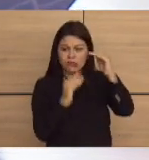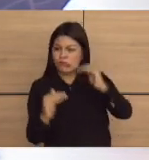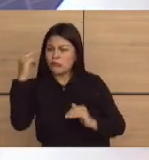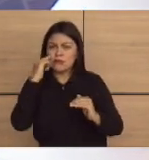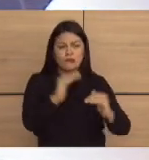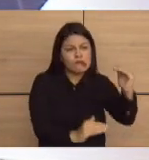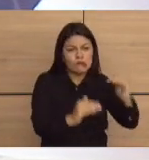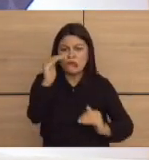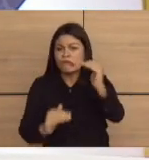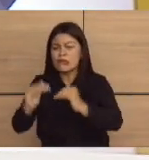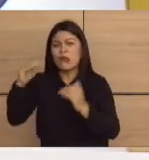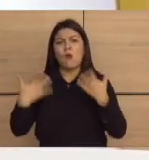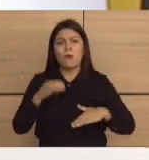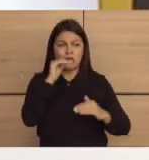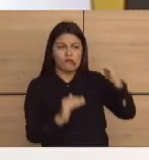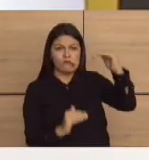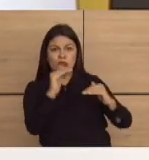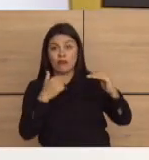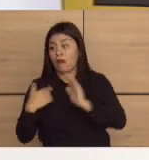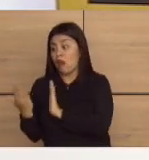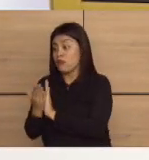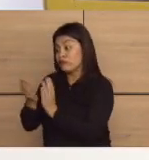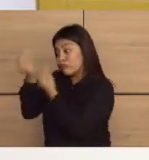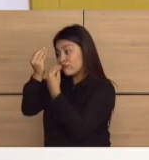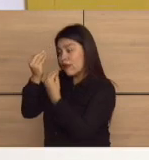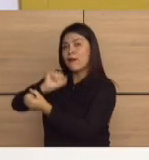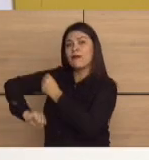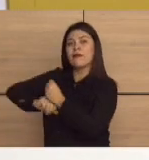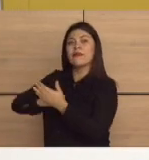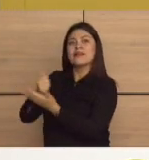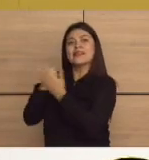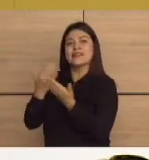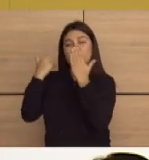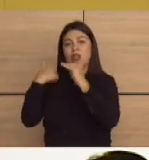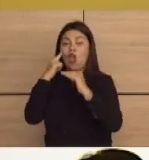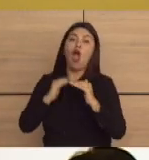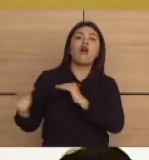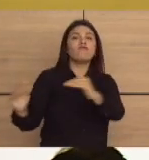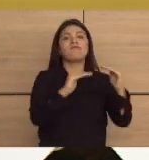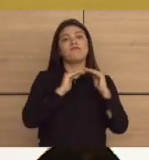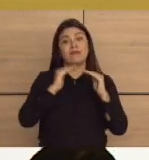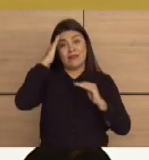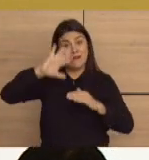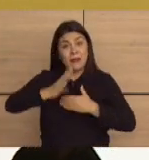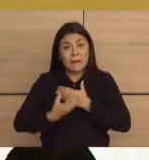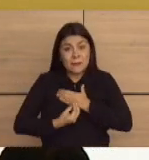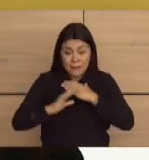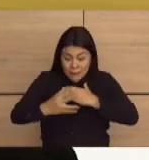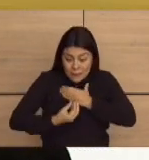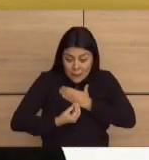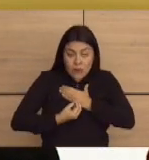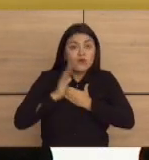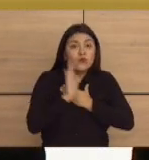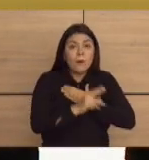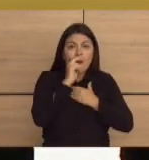una sociedad que la educación. Que no hay mejor patrimonio en el recuerdo de un niño que